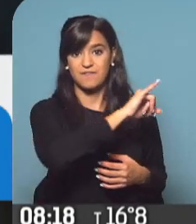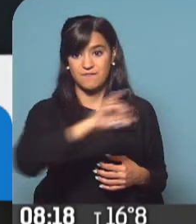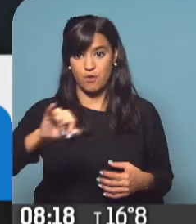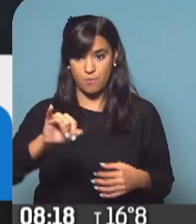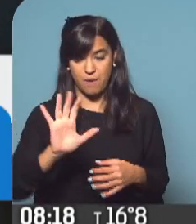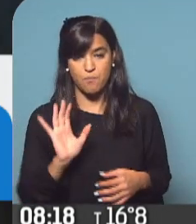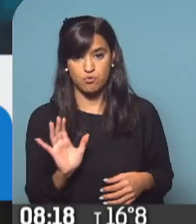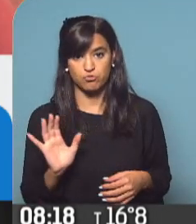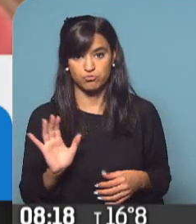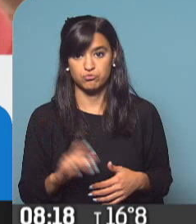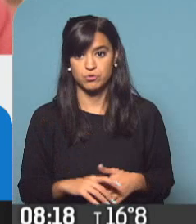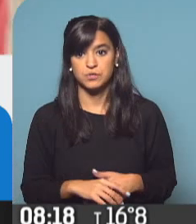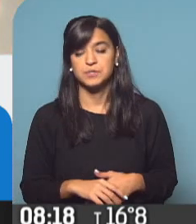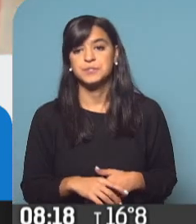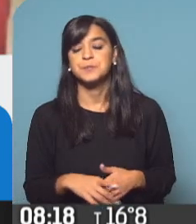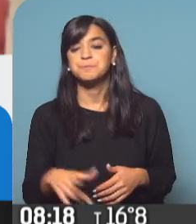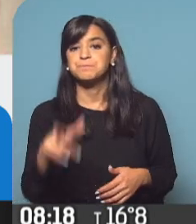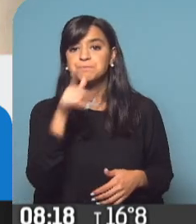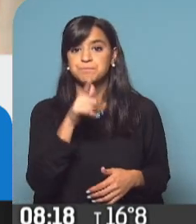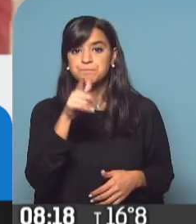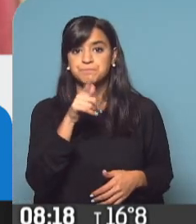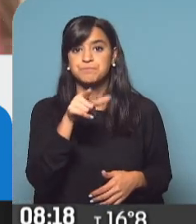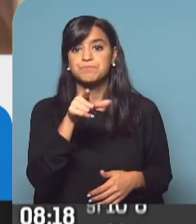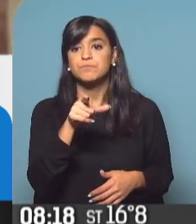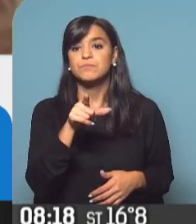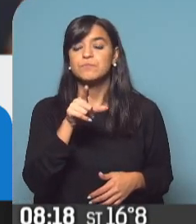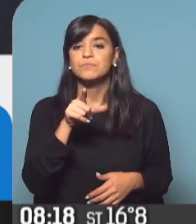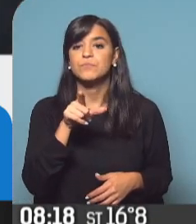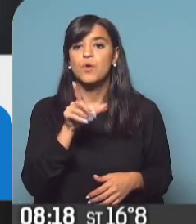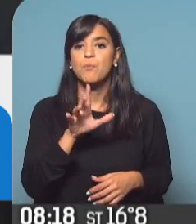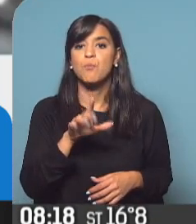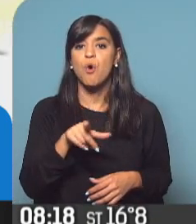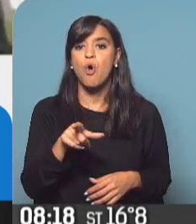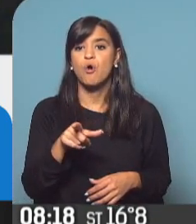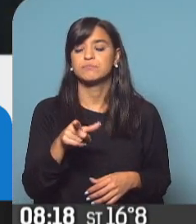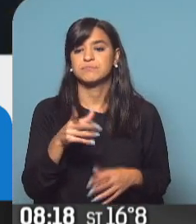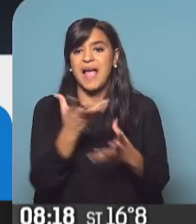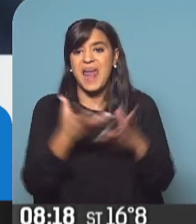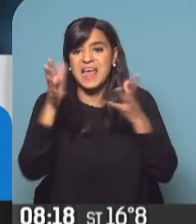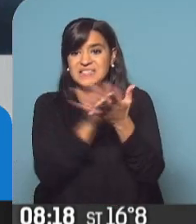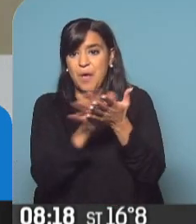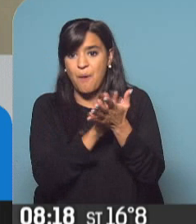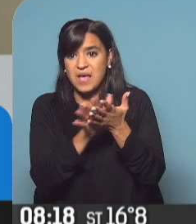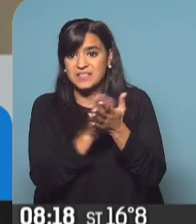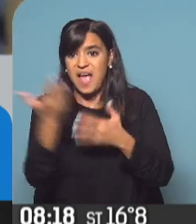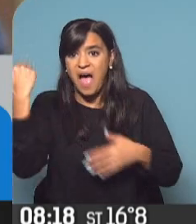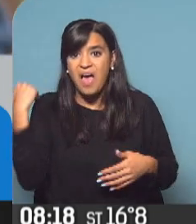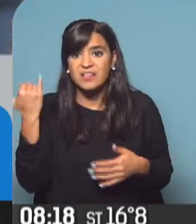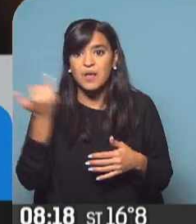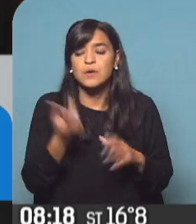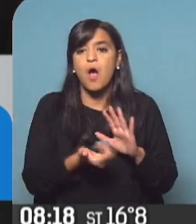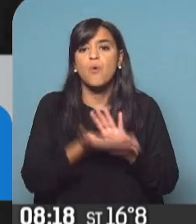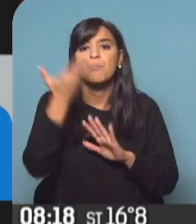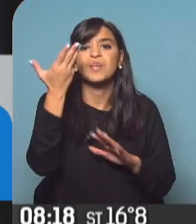consumidor y me parece que bueno viene a morigerar un impacto sobre canasta básica que estaba teniendo un aumento del